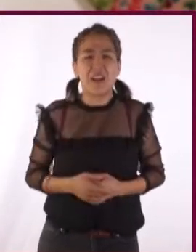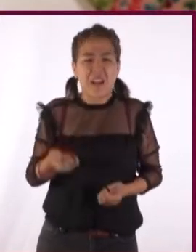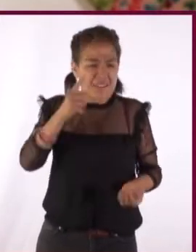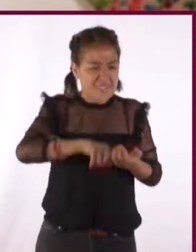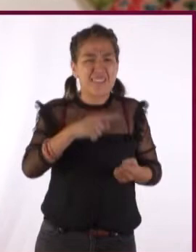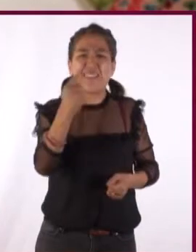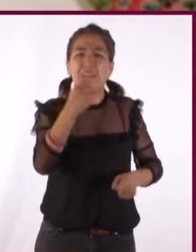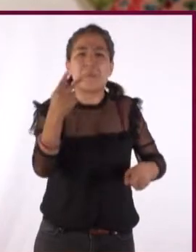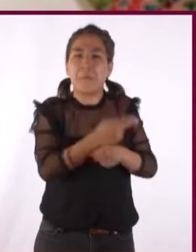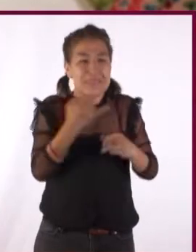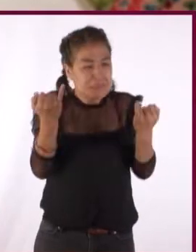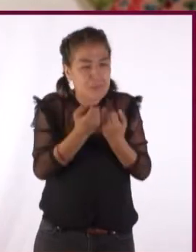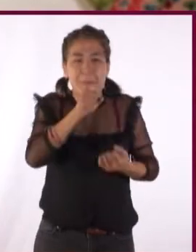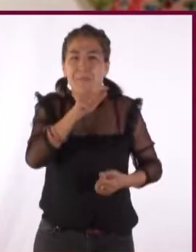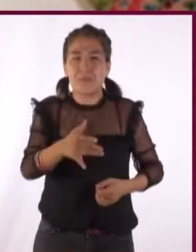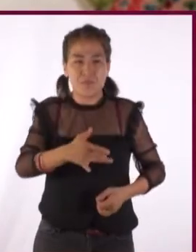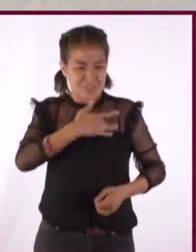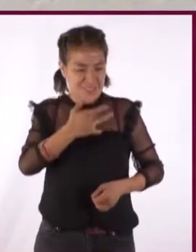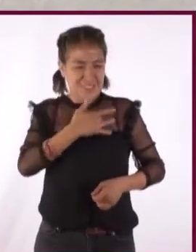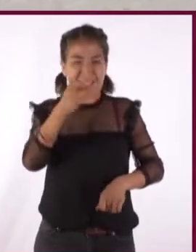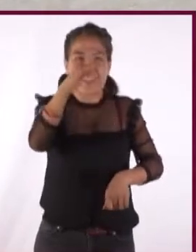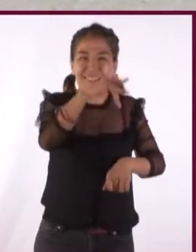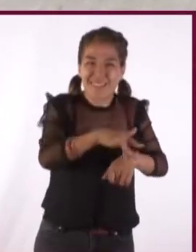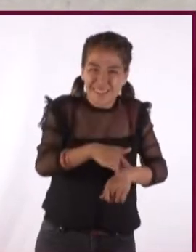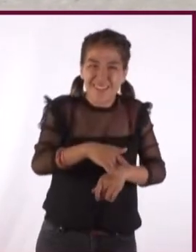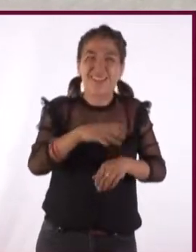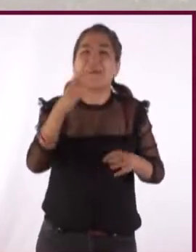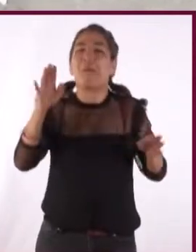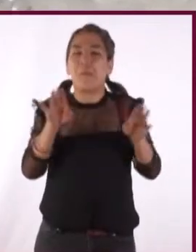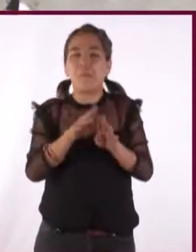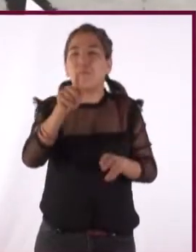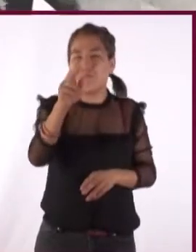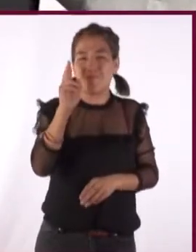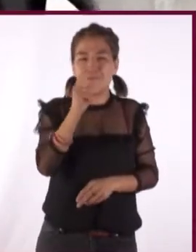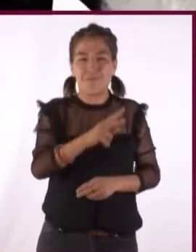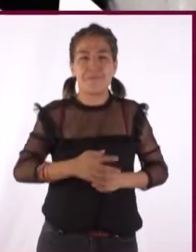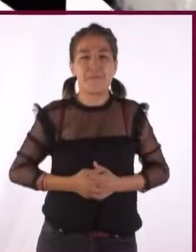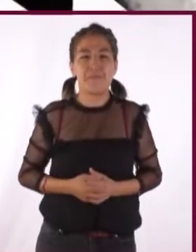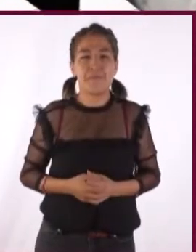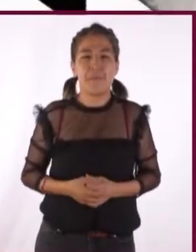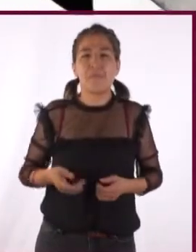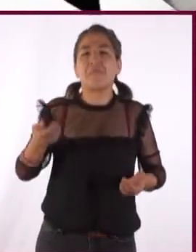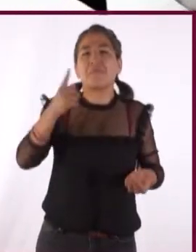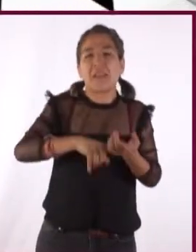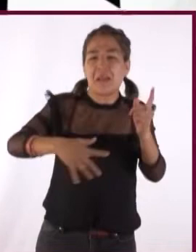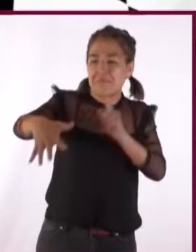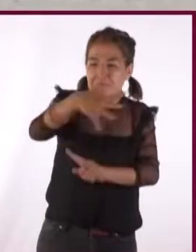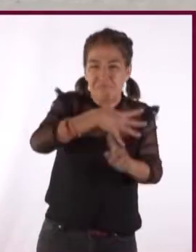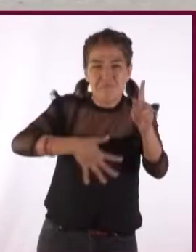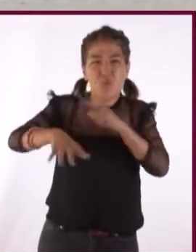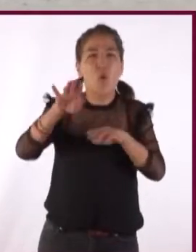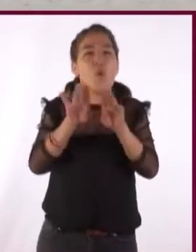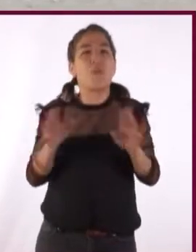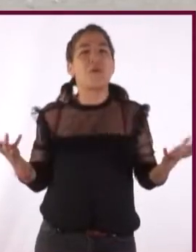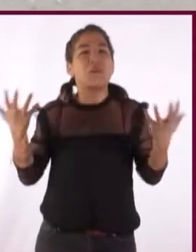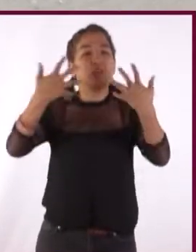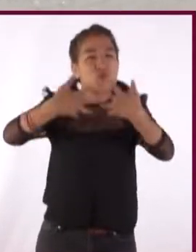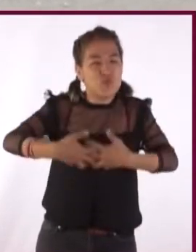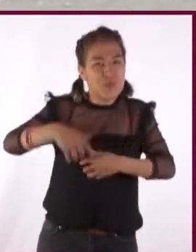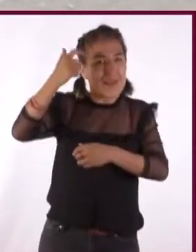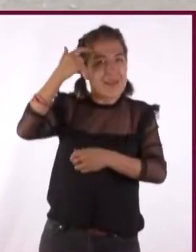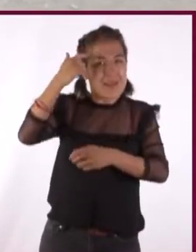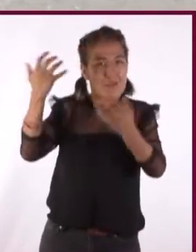algo pasa con los sentidos, en el entorno o en los sentidos o en el procesamiento